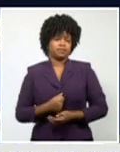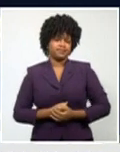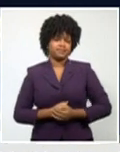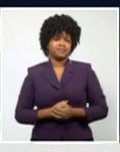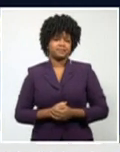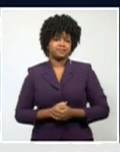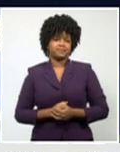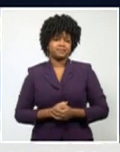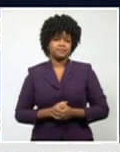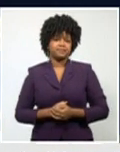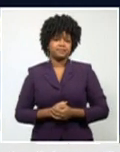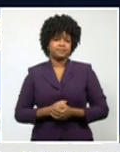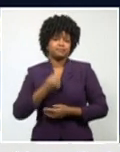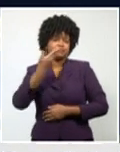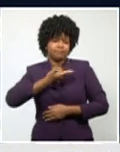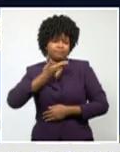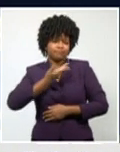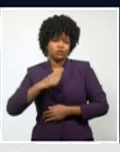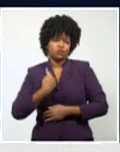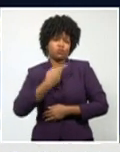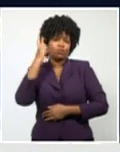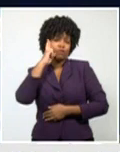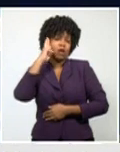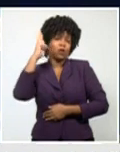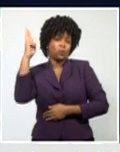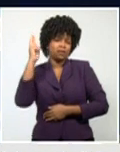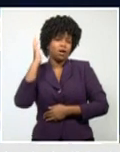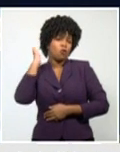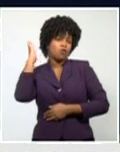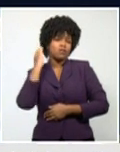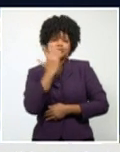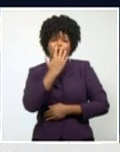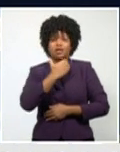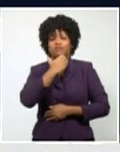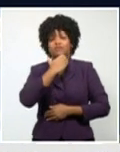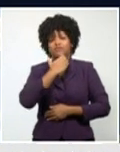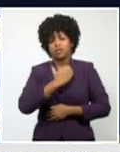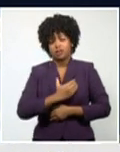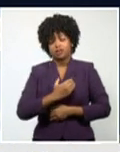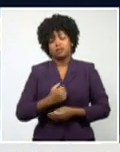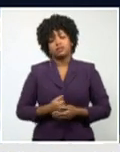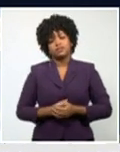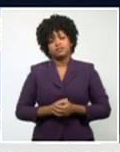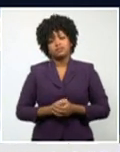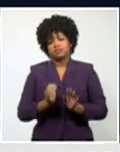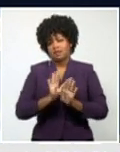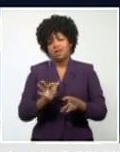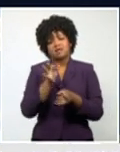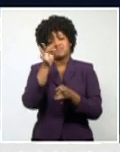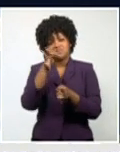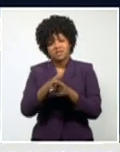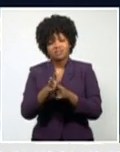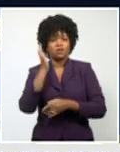palabras, recordando el discurso pronunciado por nuestro comandante jefe, pues damos inicio a esta